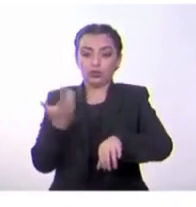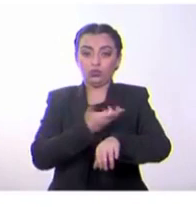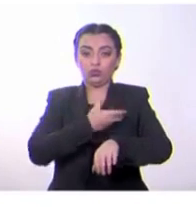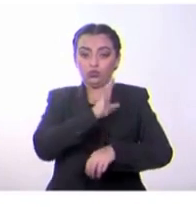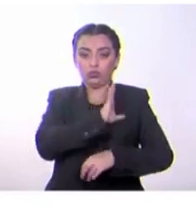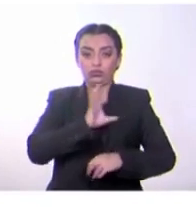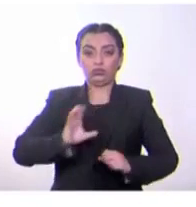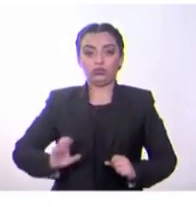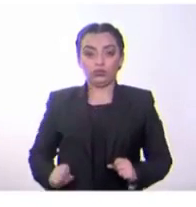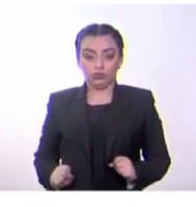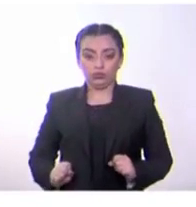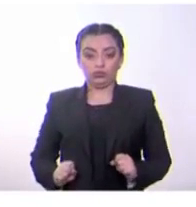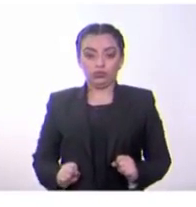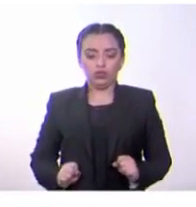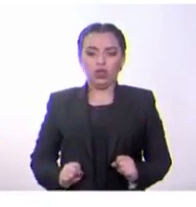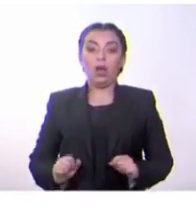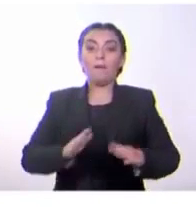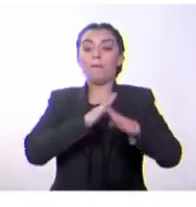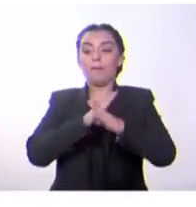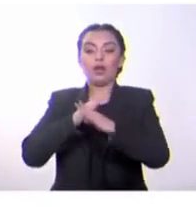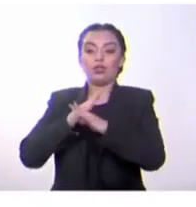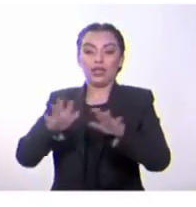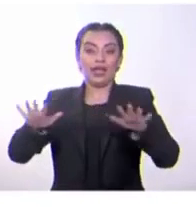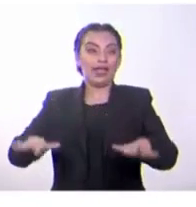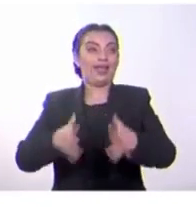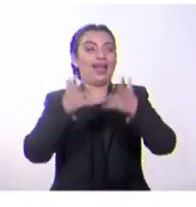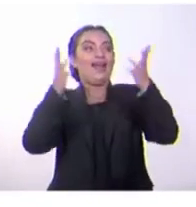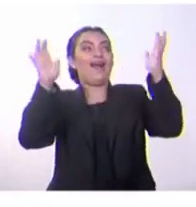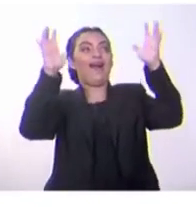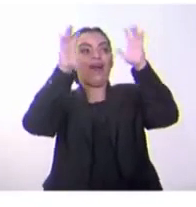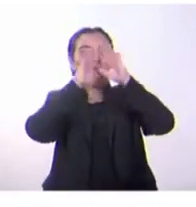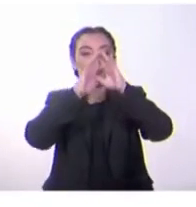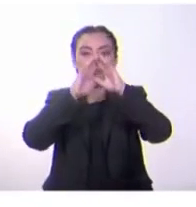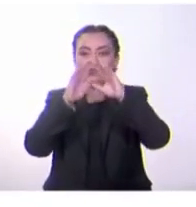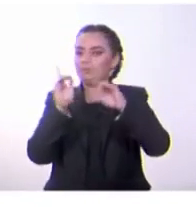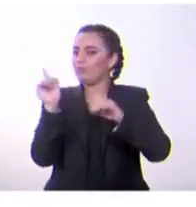proteger las áreas boscosas de nuestro país, que también son